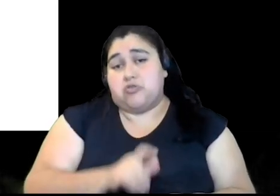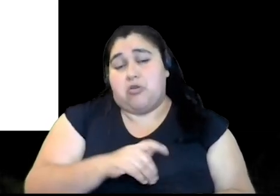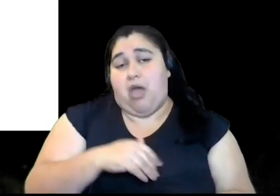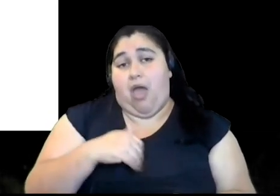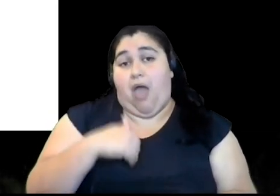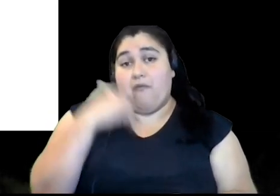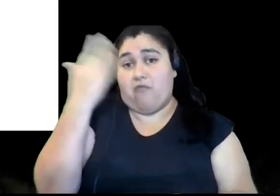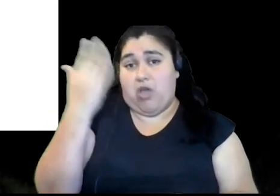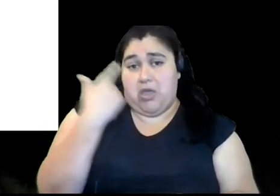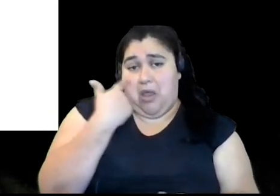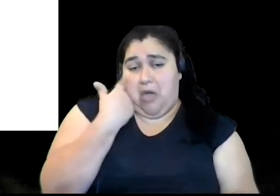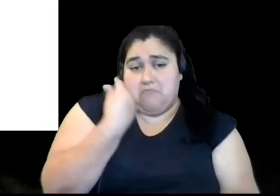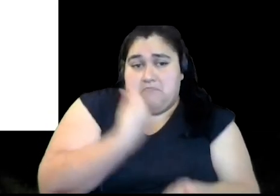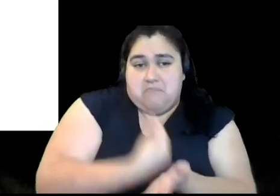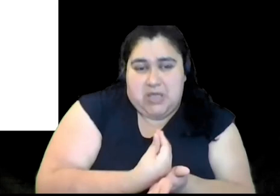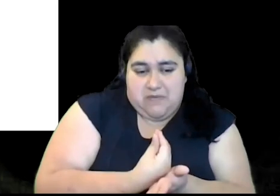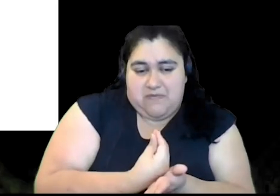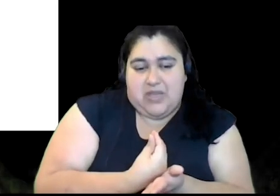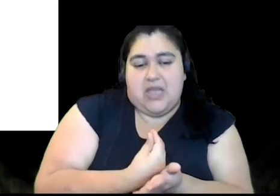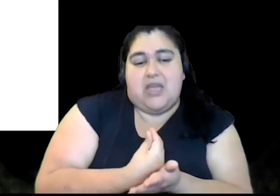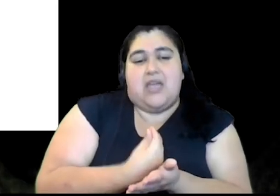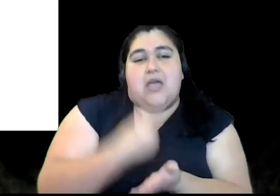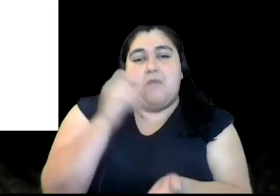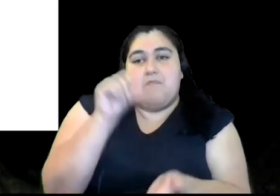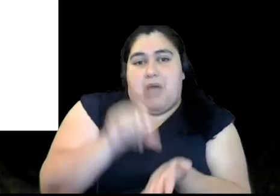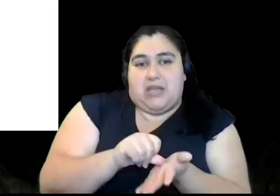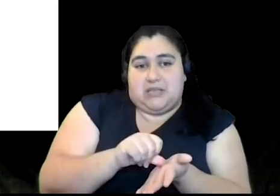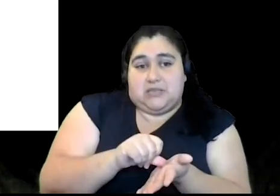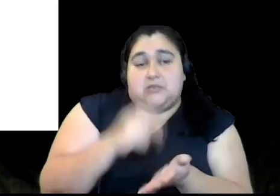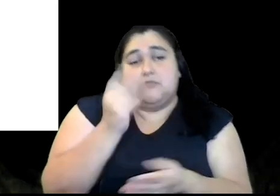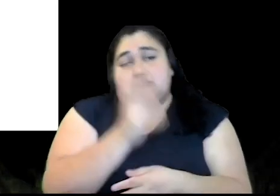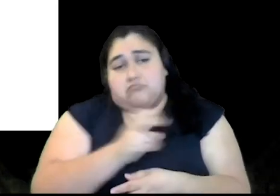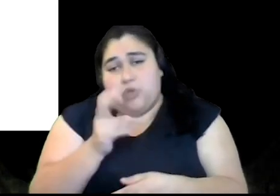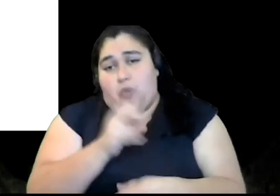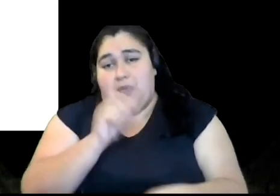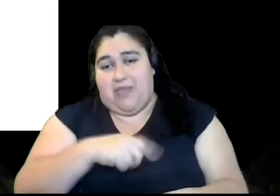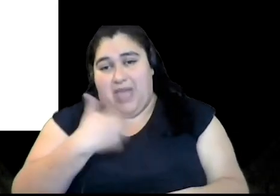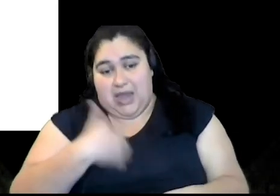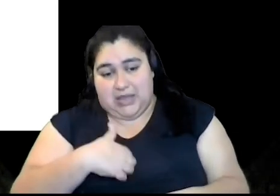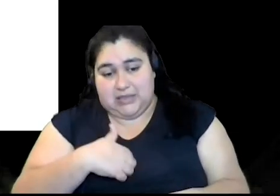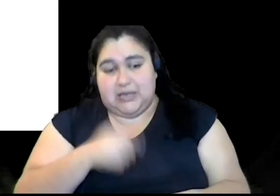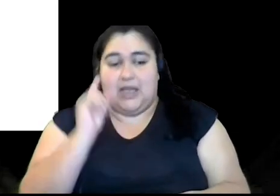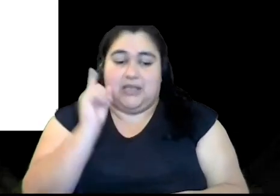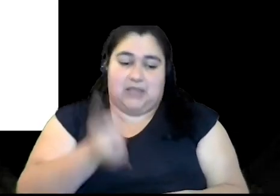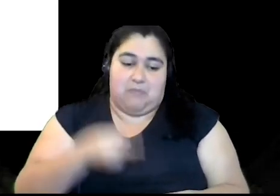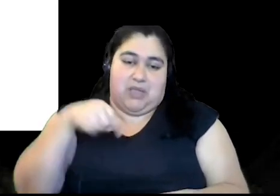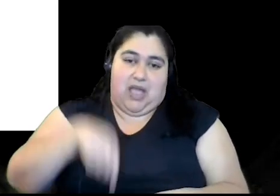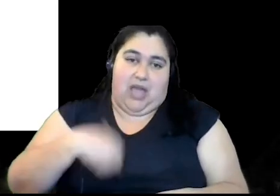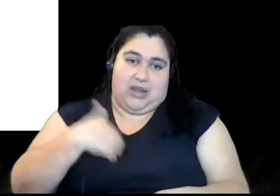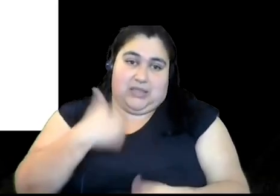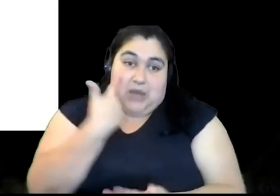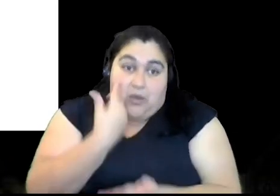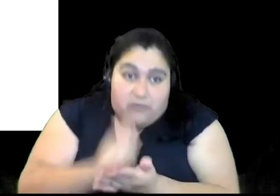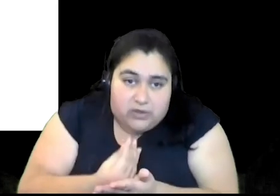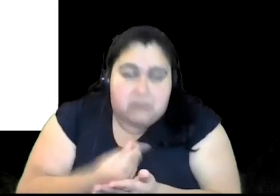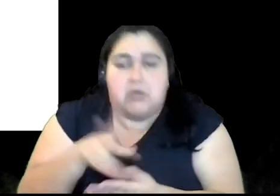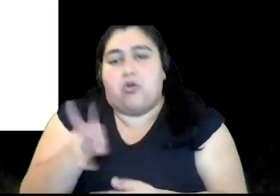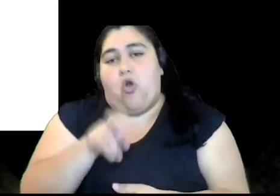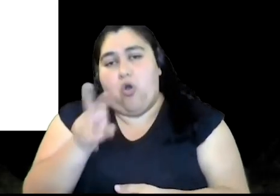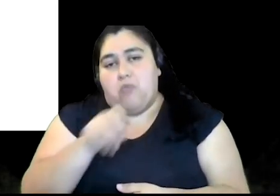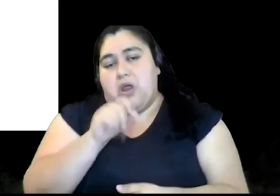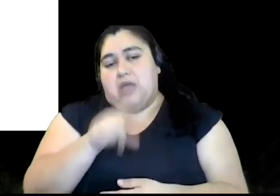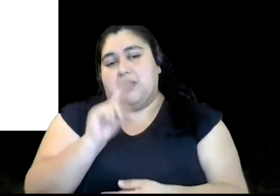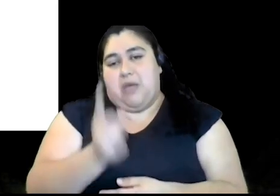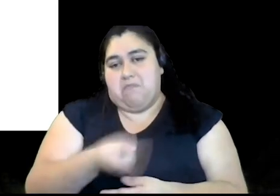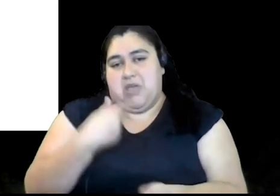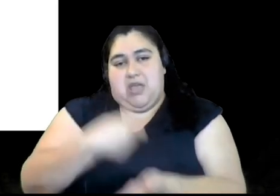exterior, residente extranjero que obtiene renta de fuente argentina, como para un residente argentino. Por